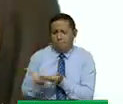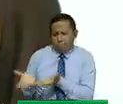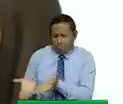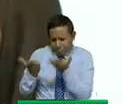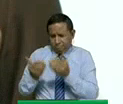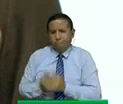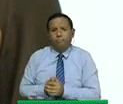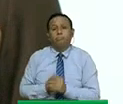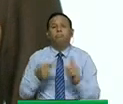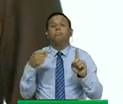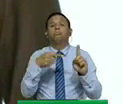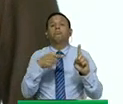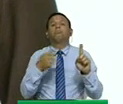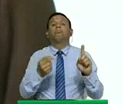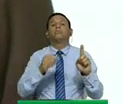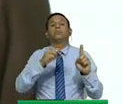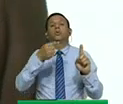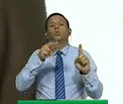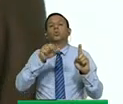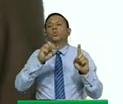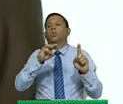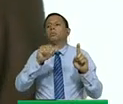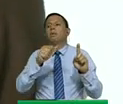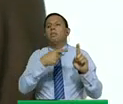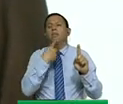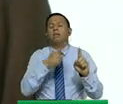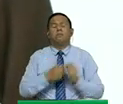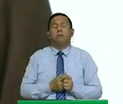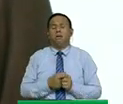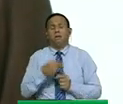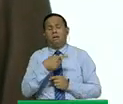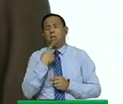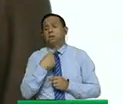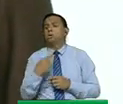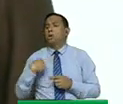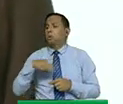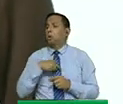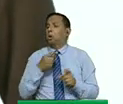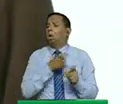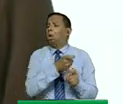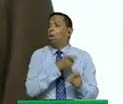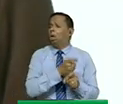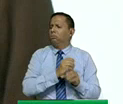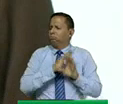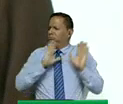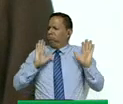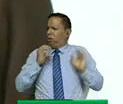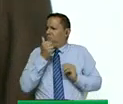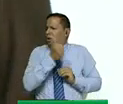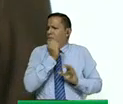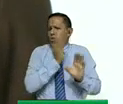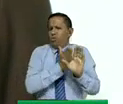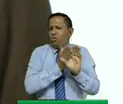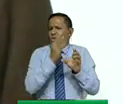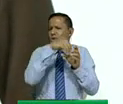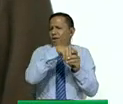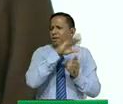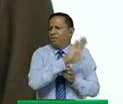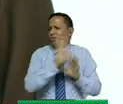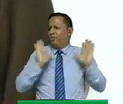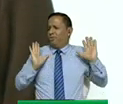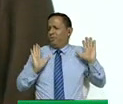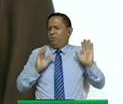Yesenia Huamaní tiene delirios de persecución, pues ya recae sobre su propia psicología, más no sobre las